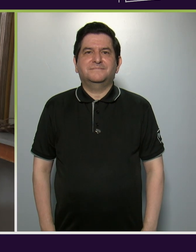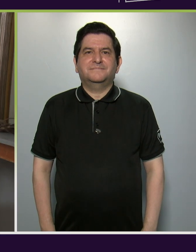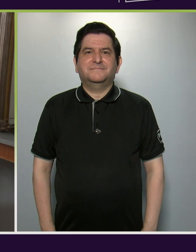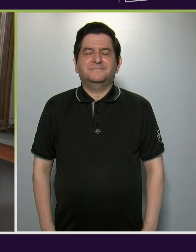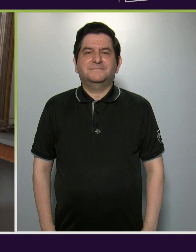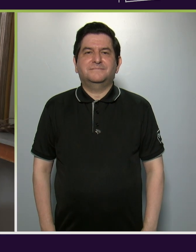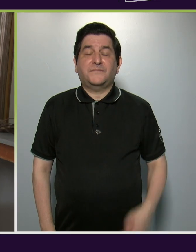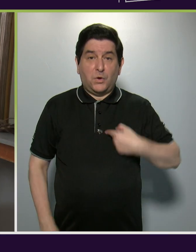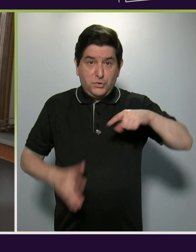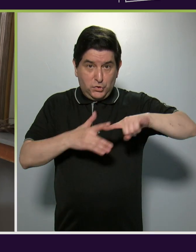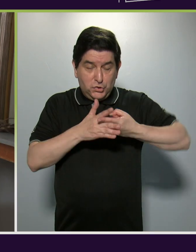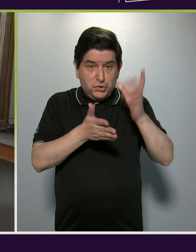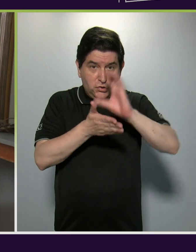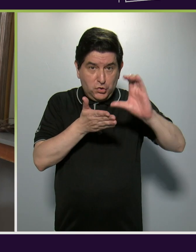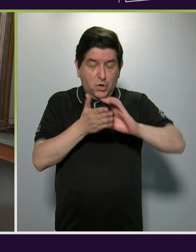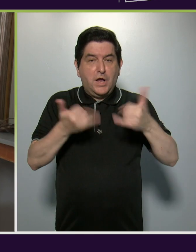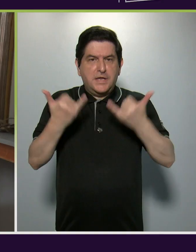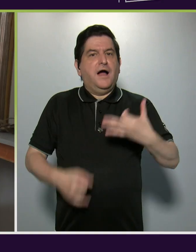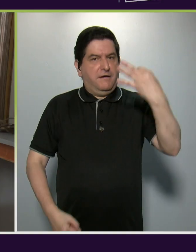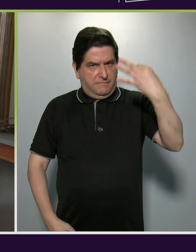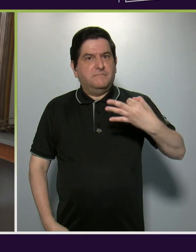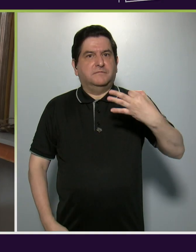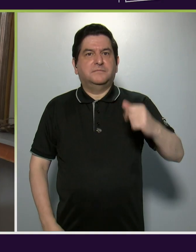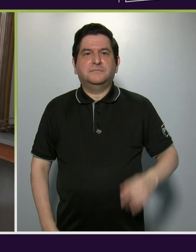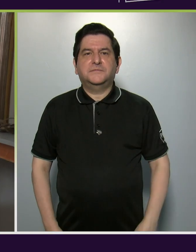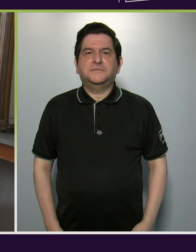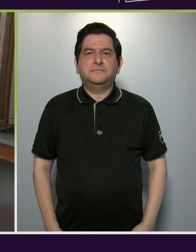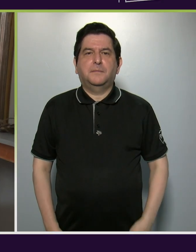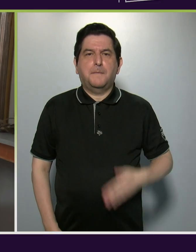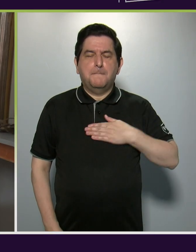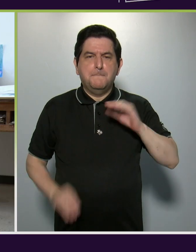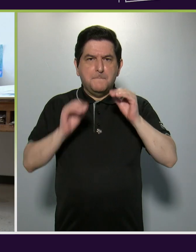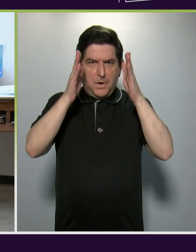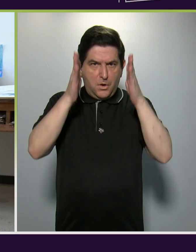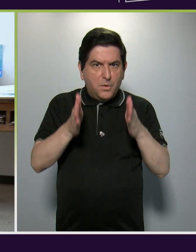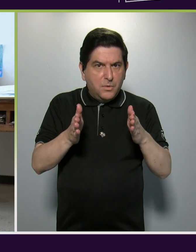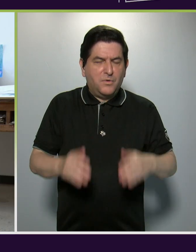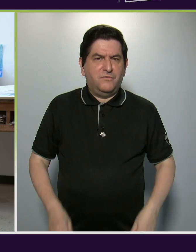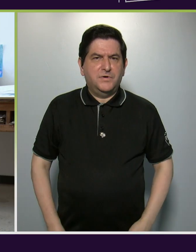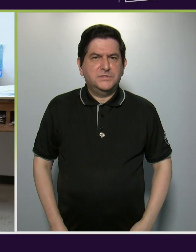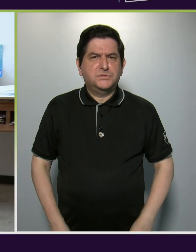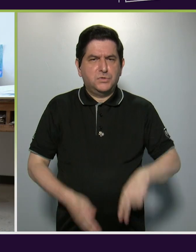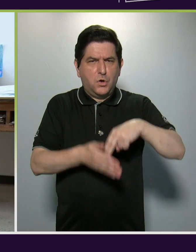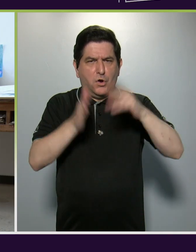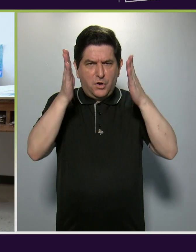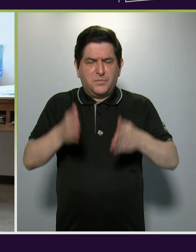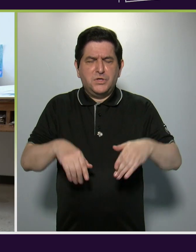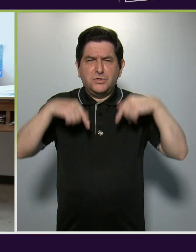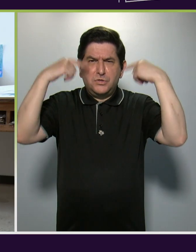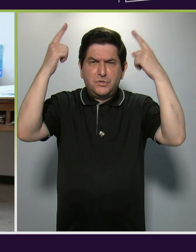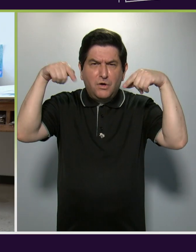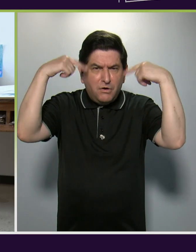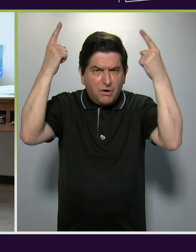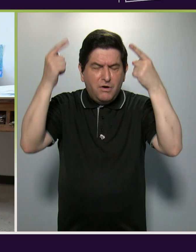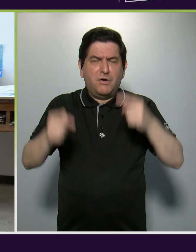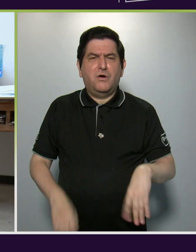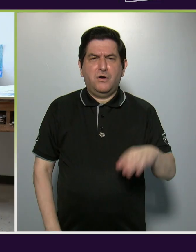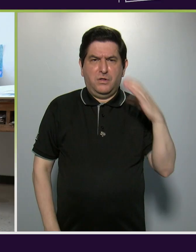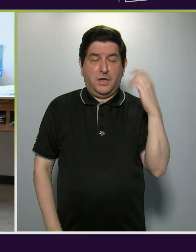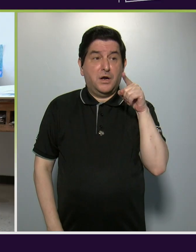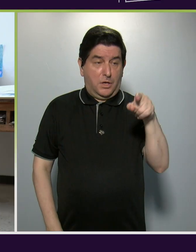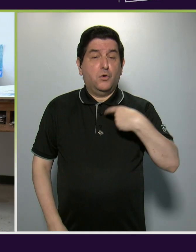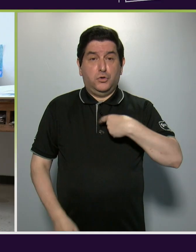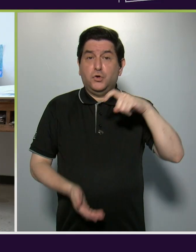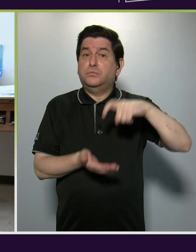Cuando entré al colegio ya fue definitivo, porque mi profesor era un pintor famoso de Cartago, al cual le debo